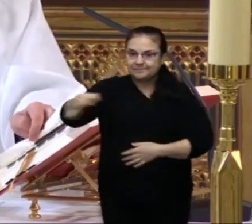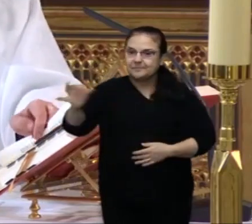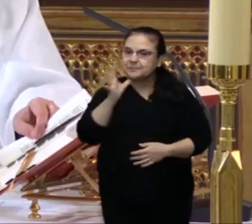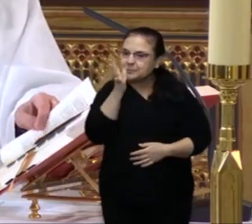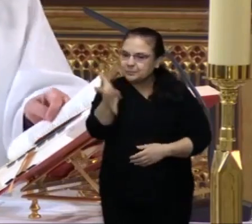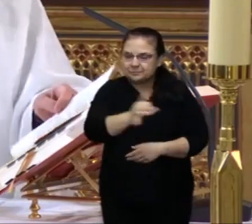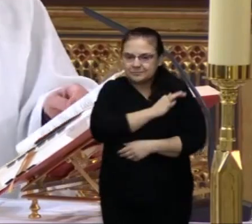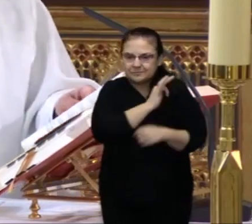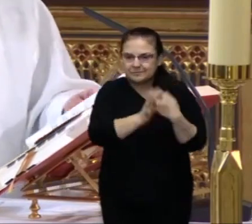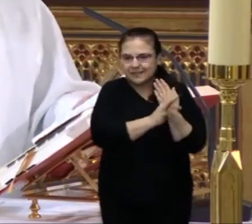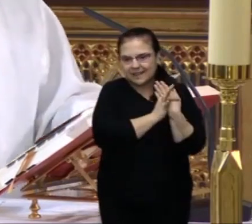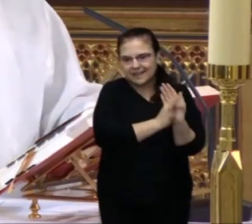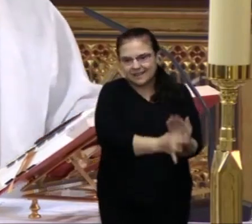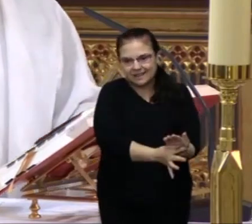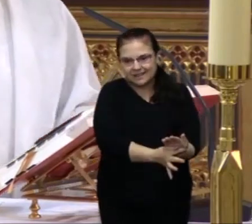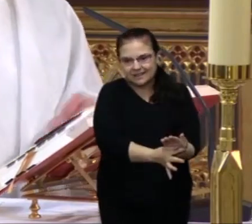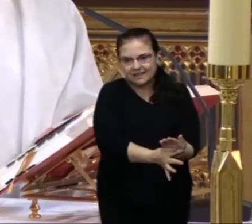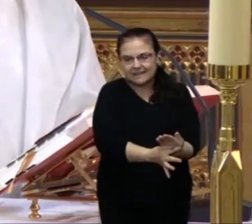caridad.